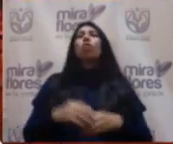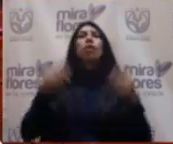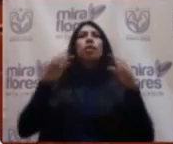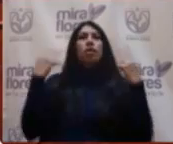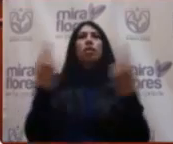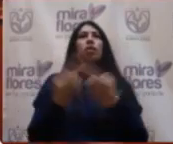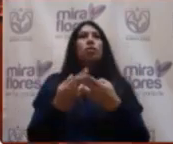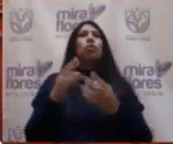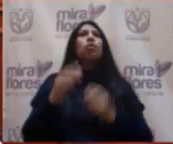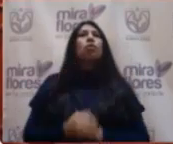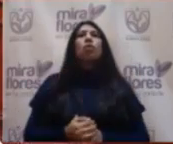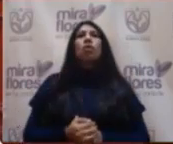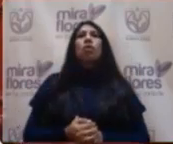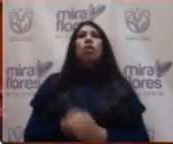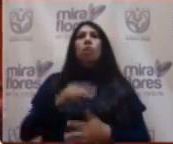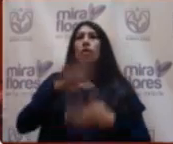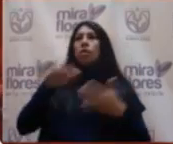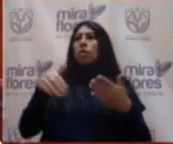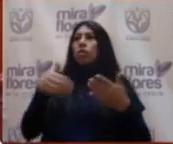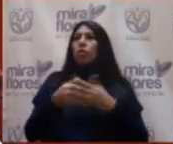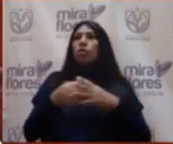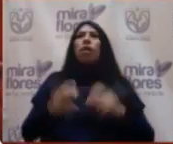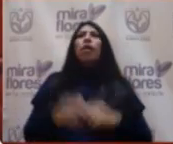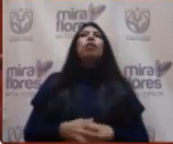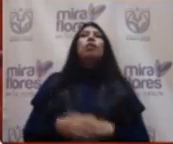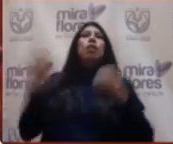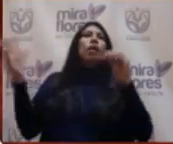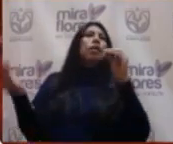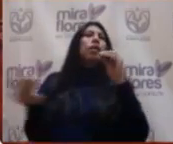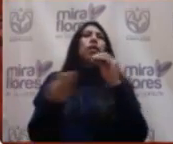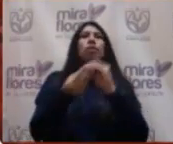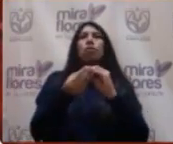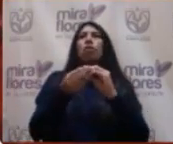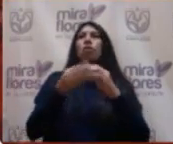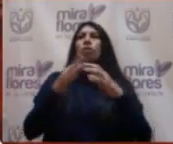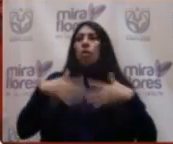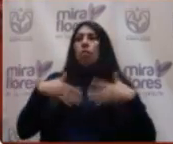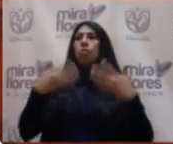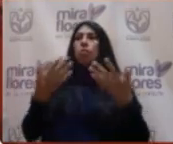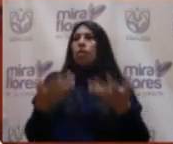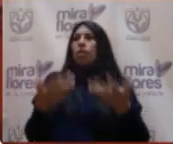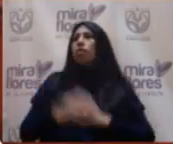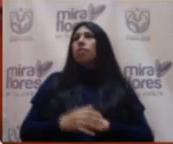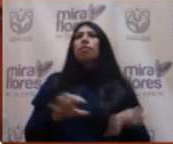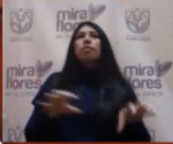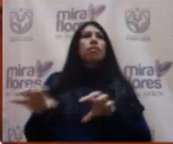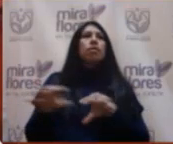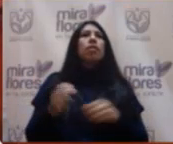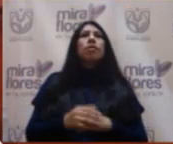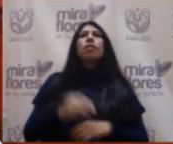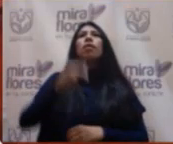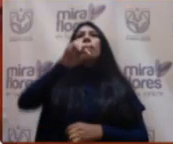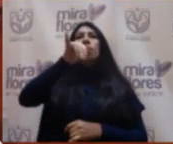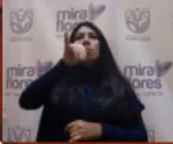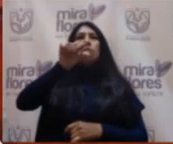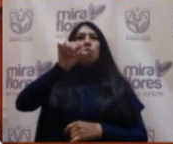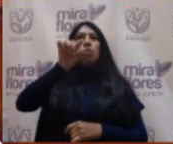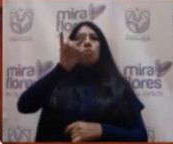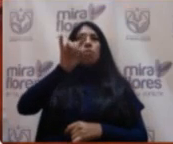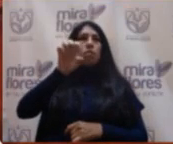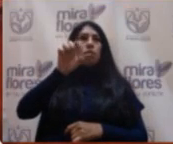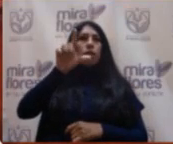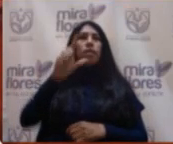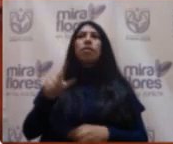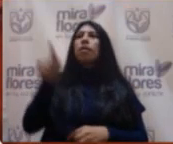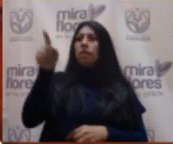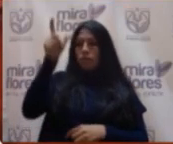al respecto, cualquier ampliación que se considerase necesaria puede hacerse a través también del señor Miguel Roa, que es el